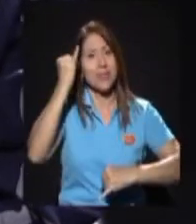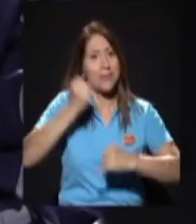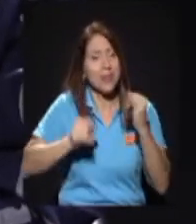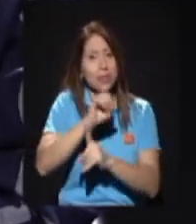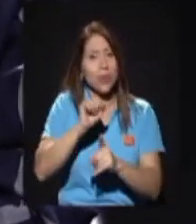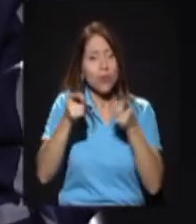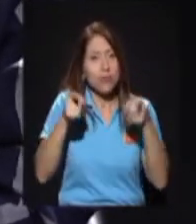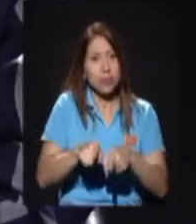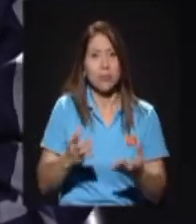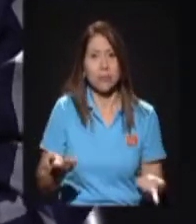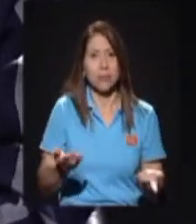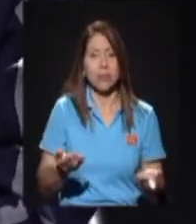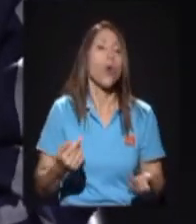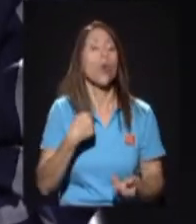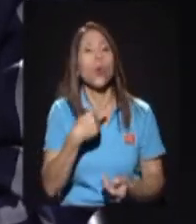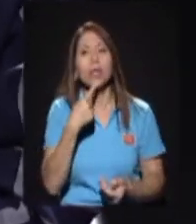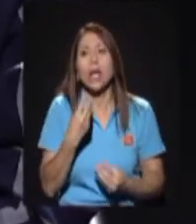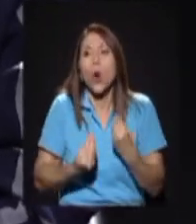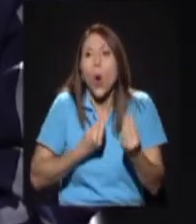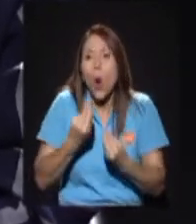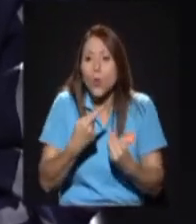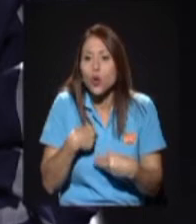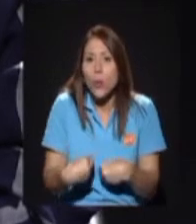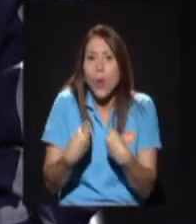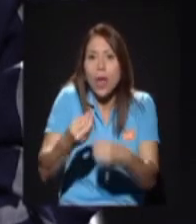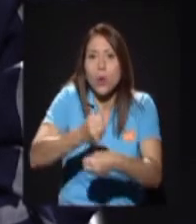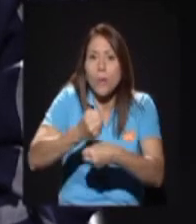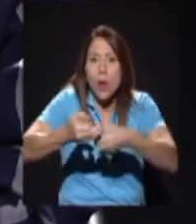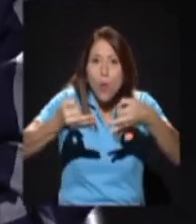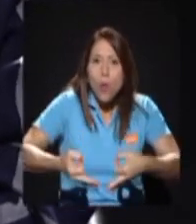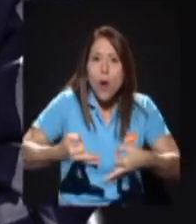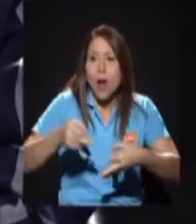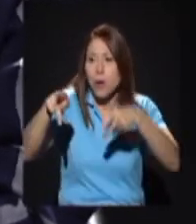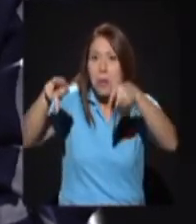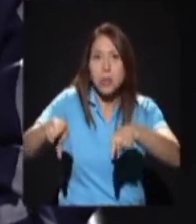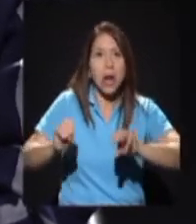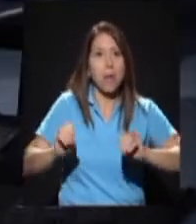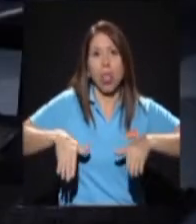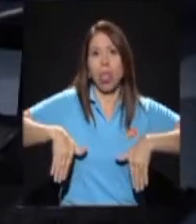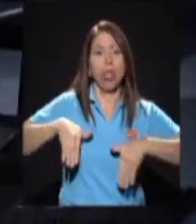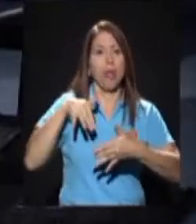vicioso que planteaba Laura. Uno dice, ¿cómo le voy a ofrecer un buen empleo a una persona que ni siquiera fue al colegio?